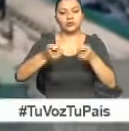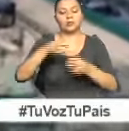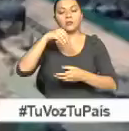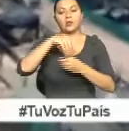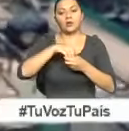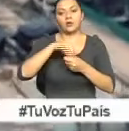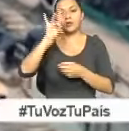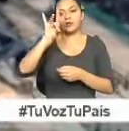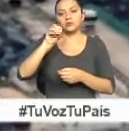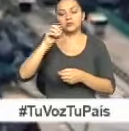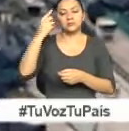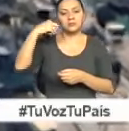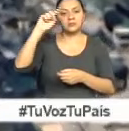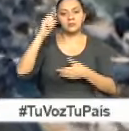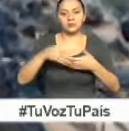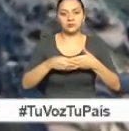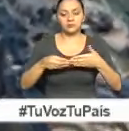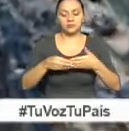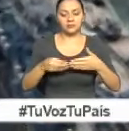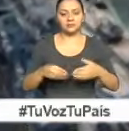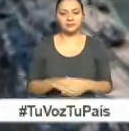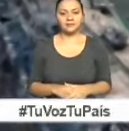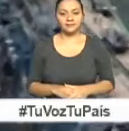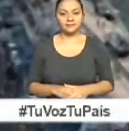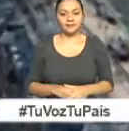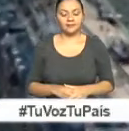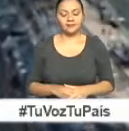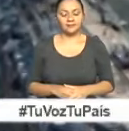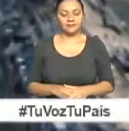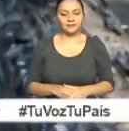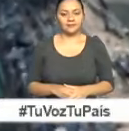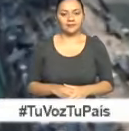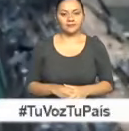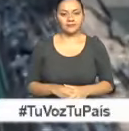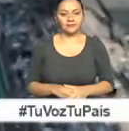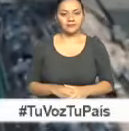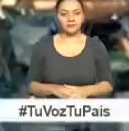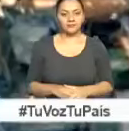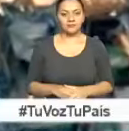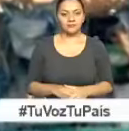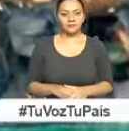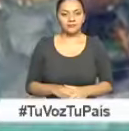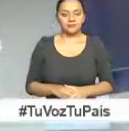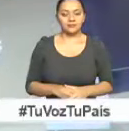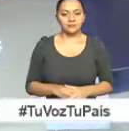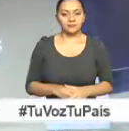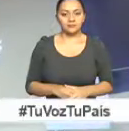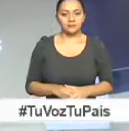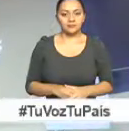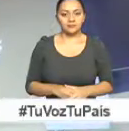80 millones de dólares al país. Caterine Morejón, Noticiero Ciudadano.